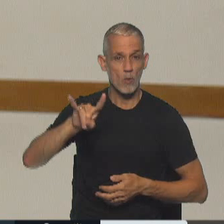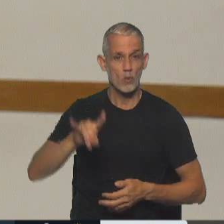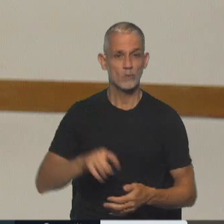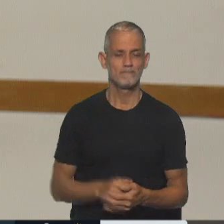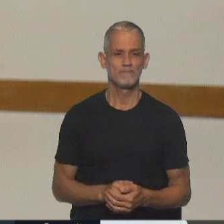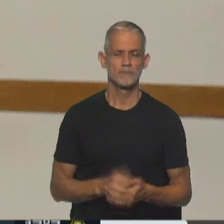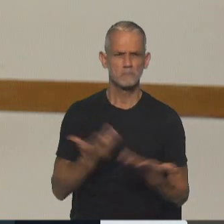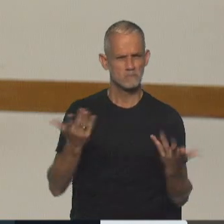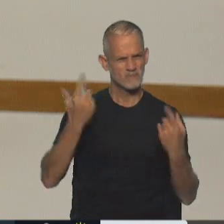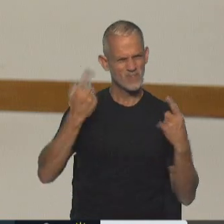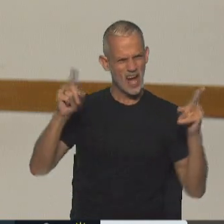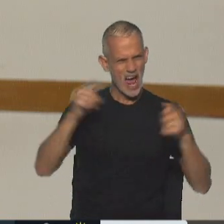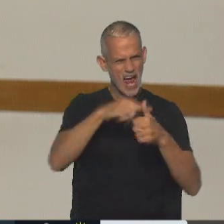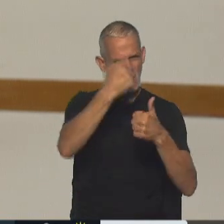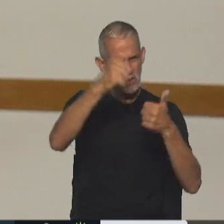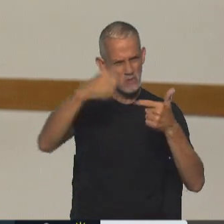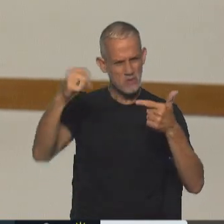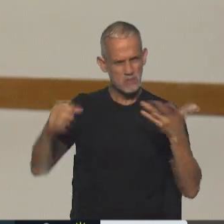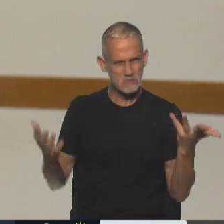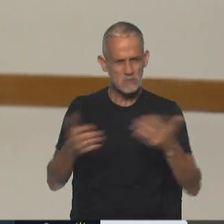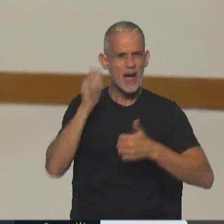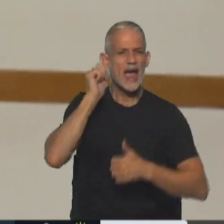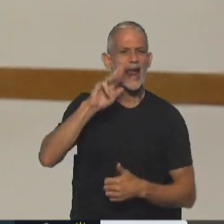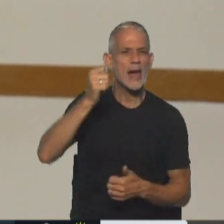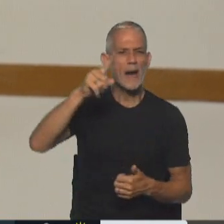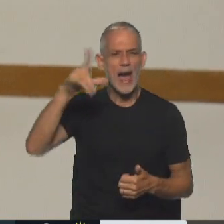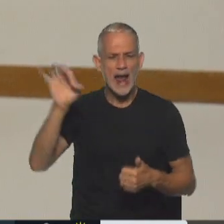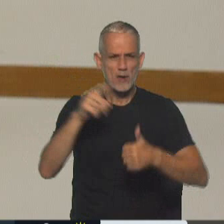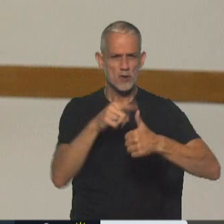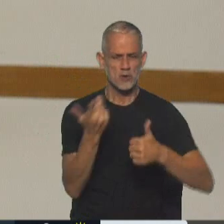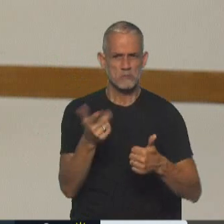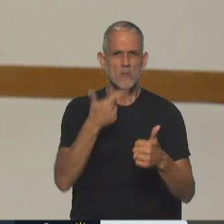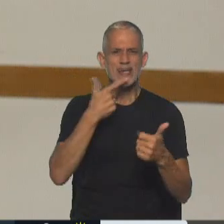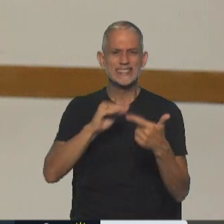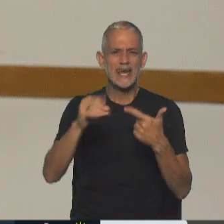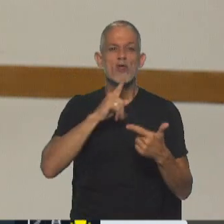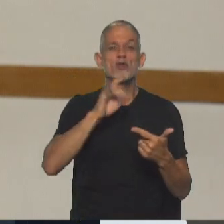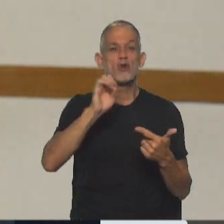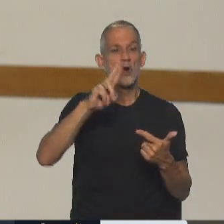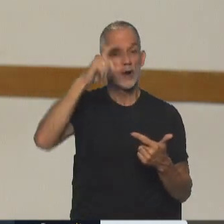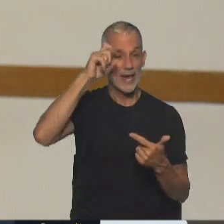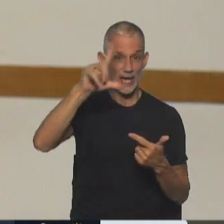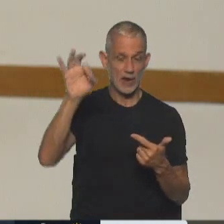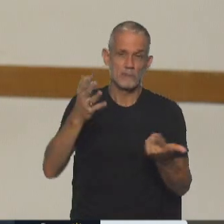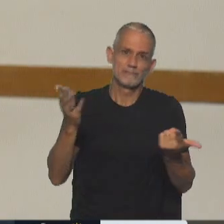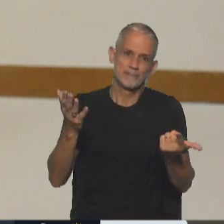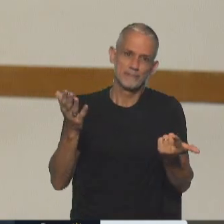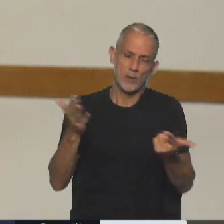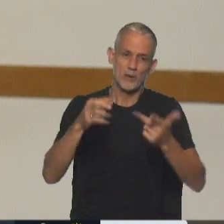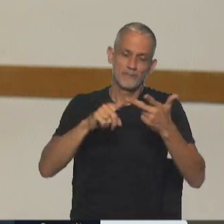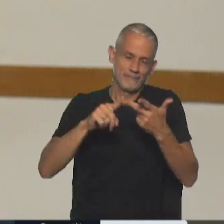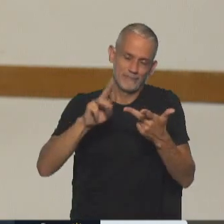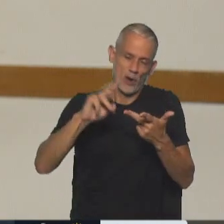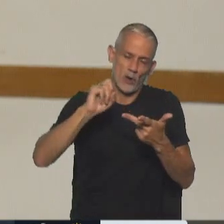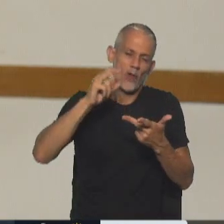muy llamativo que no hayan venido garabano el senador torero bueno y pepín